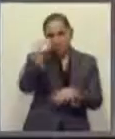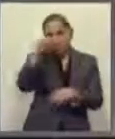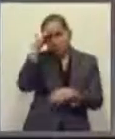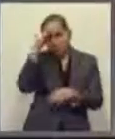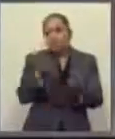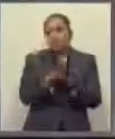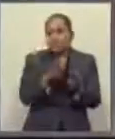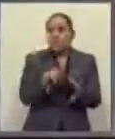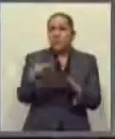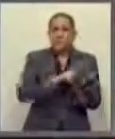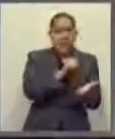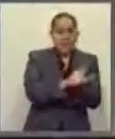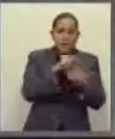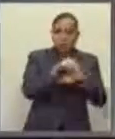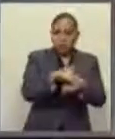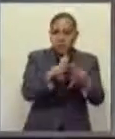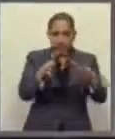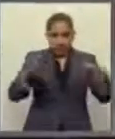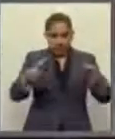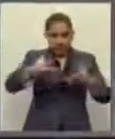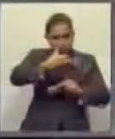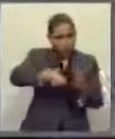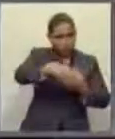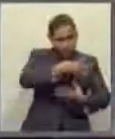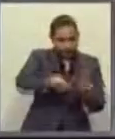Rural Sustentable,